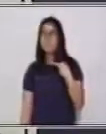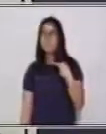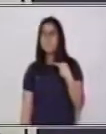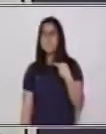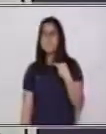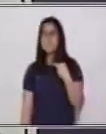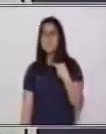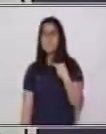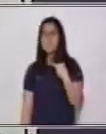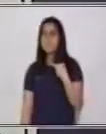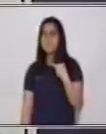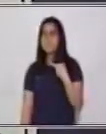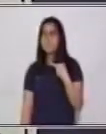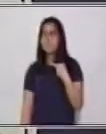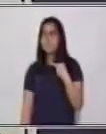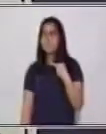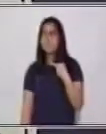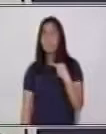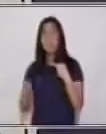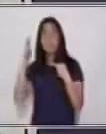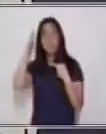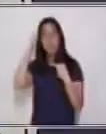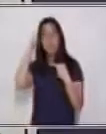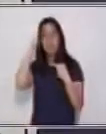no tiene que ser igual a 0.